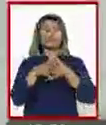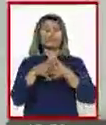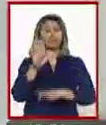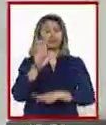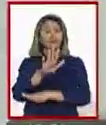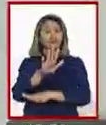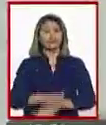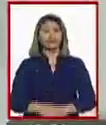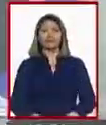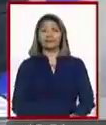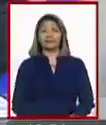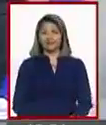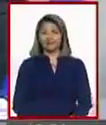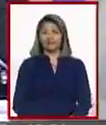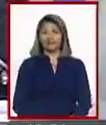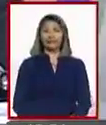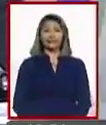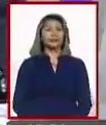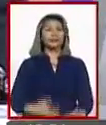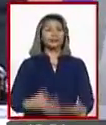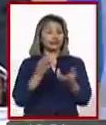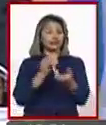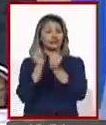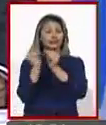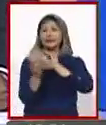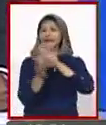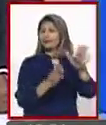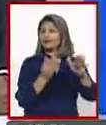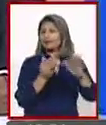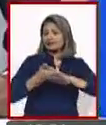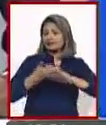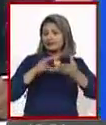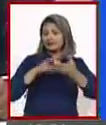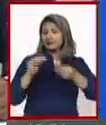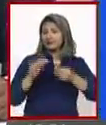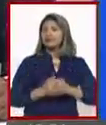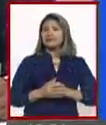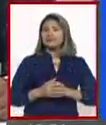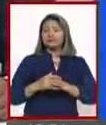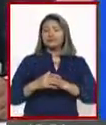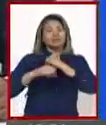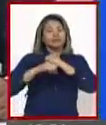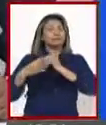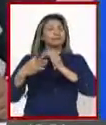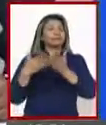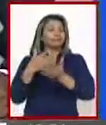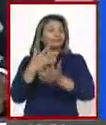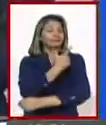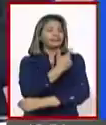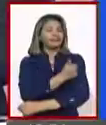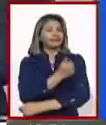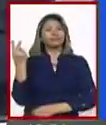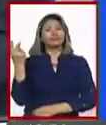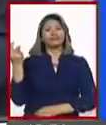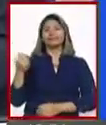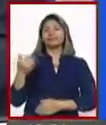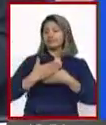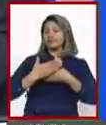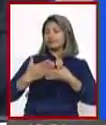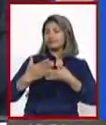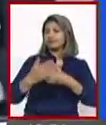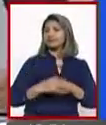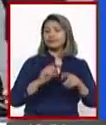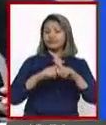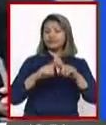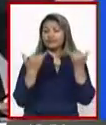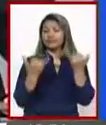la tarde. Vamos a cambiar de información, vamos a contarles que la campaña de vacunación contra la rabia canina se realizará en los próximos días, pero